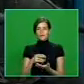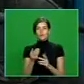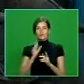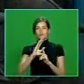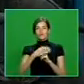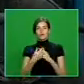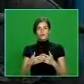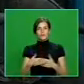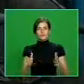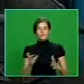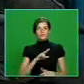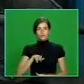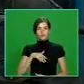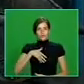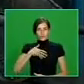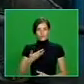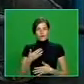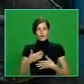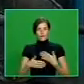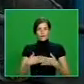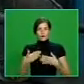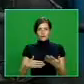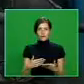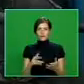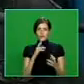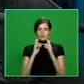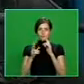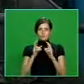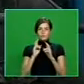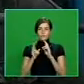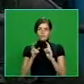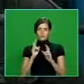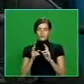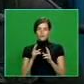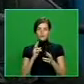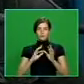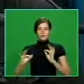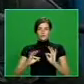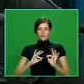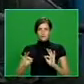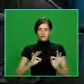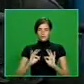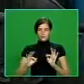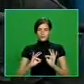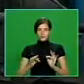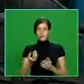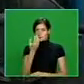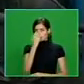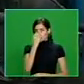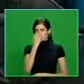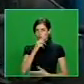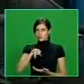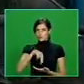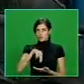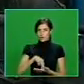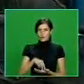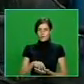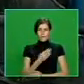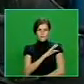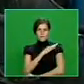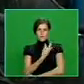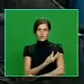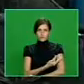populares nosotros pudimos avanzar en esa relación con la red de teatro y circo a nivel nacional